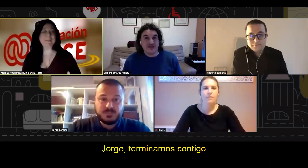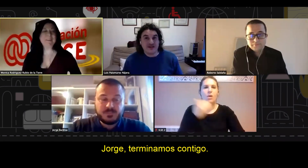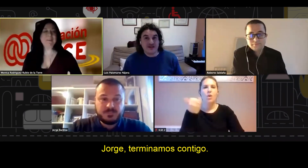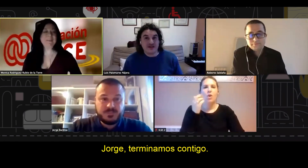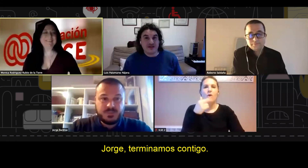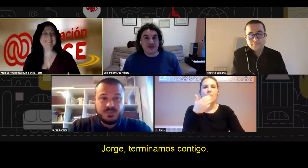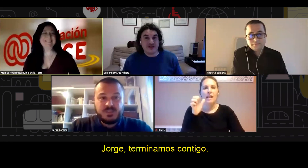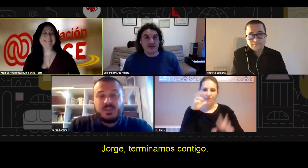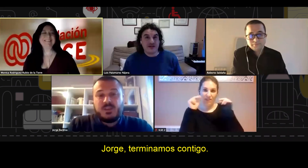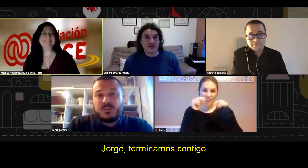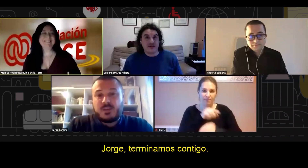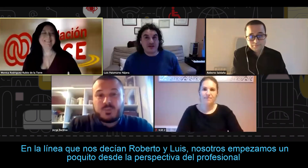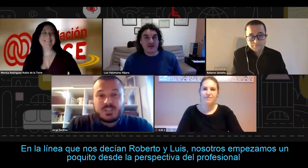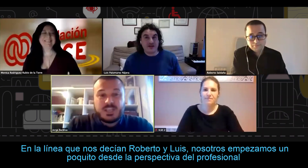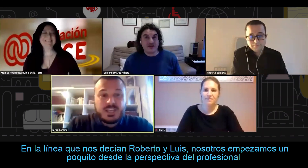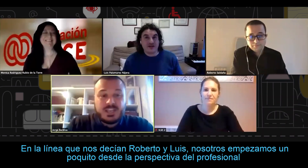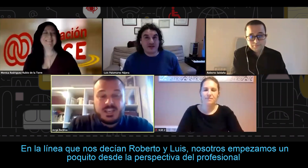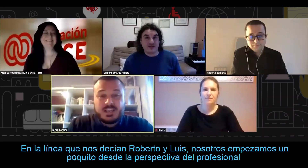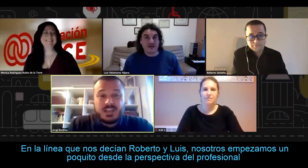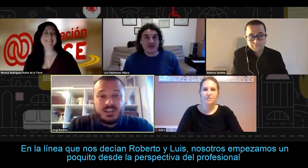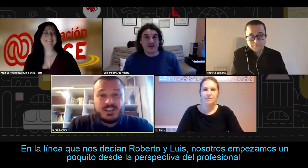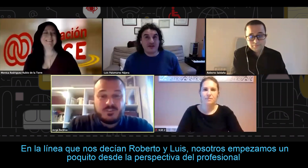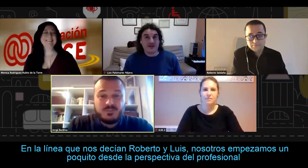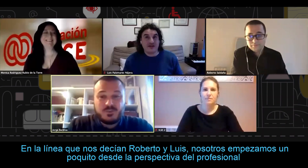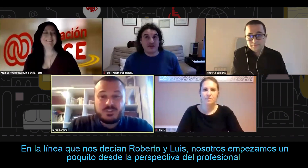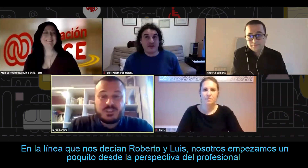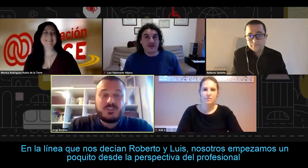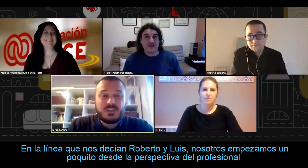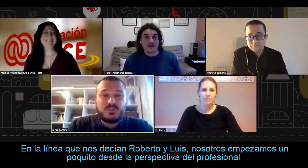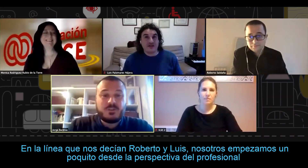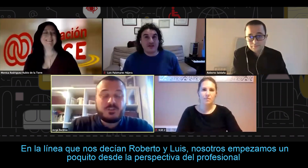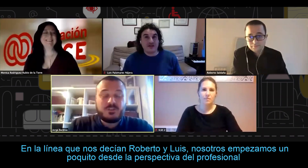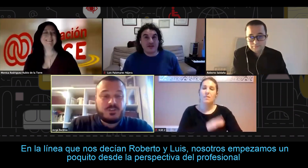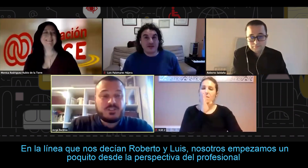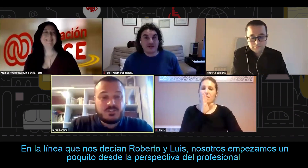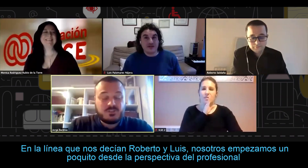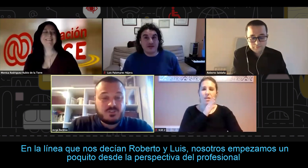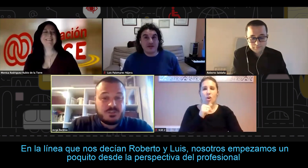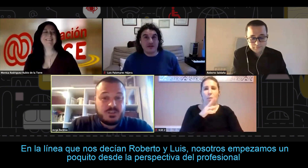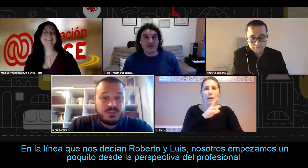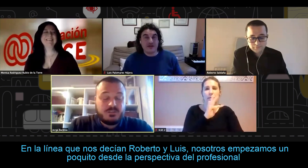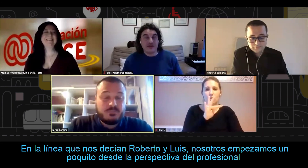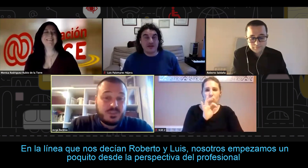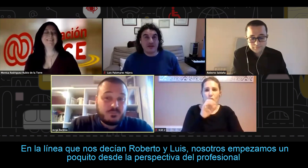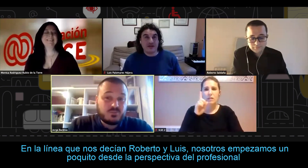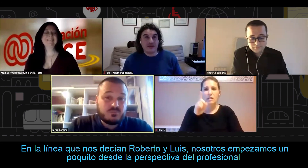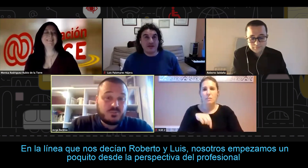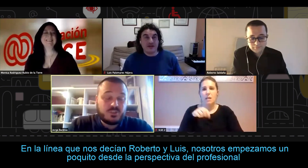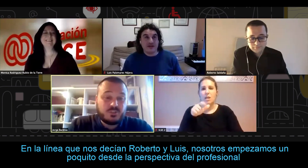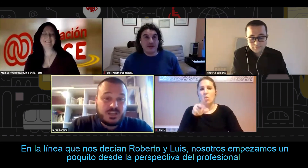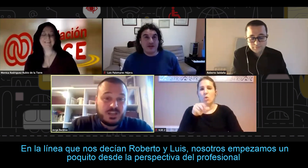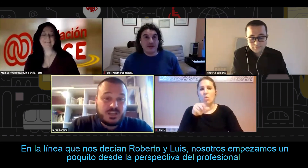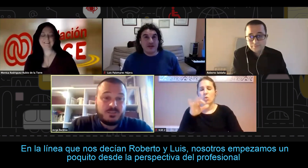contigo. Ahí en la línea, creo, un poco también de lo que decían Roberto y Luis, nosotros empezamos un poquito